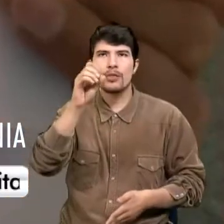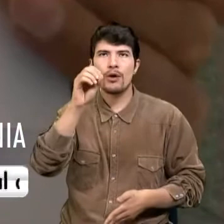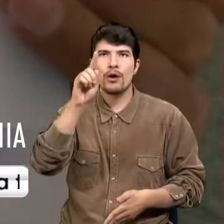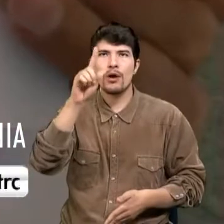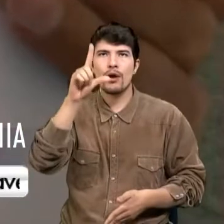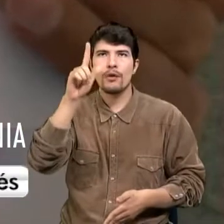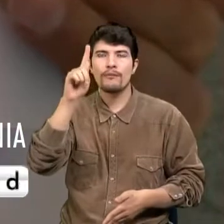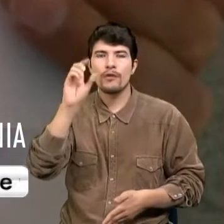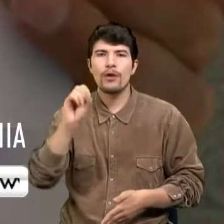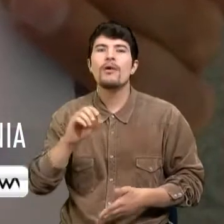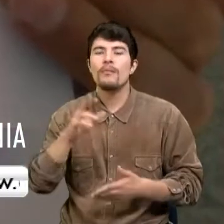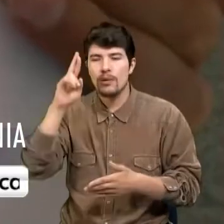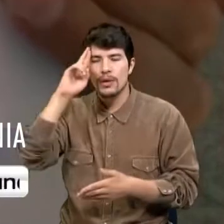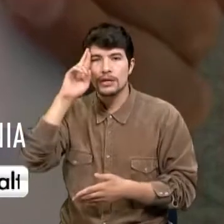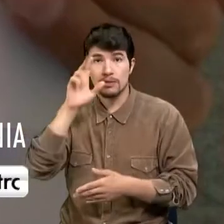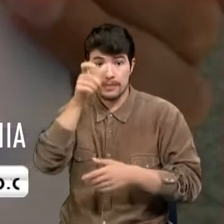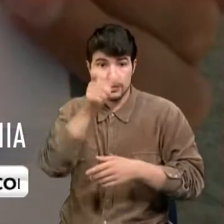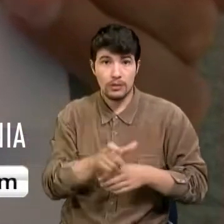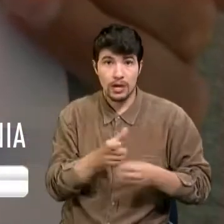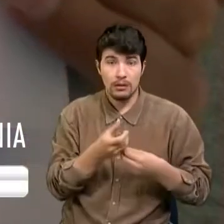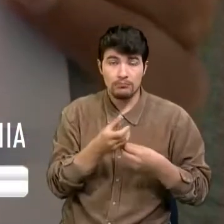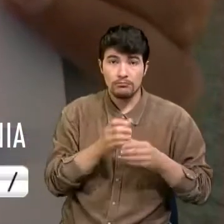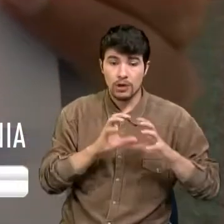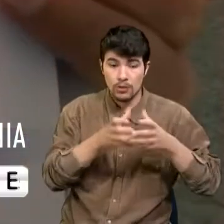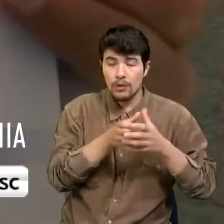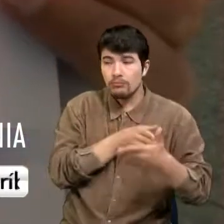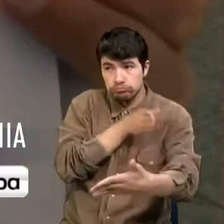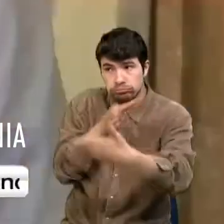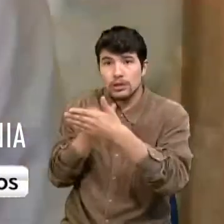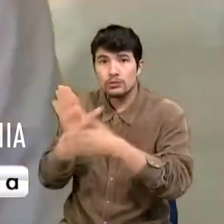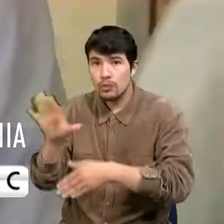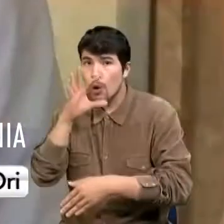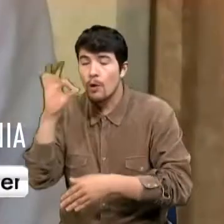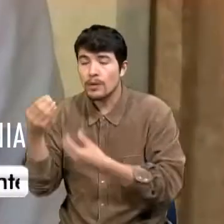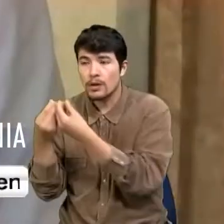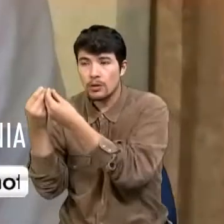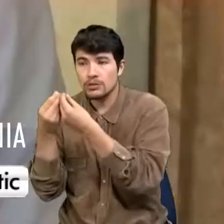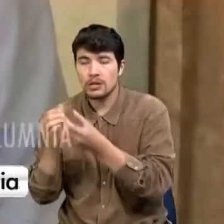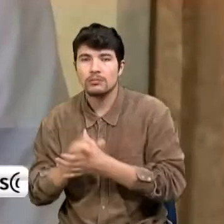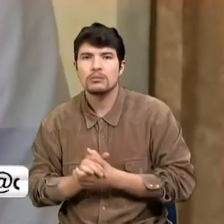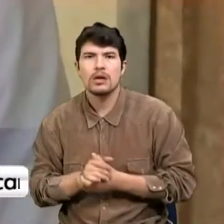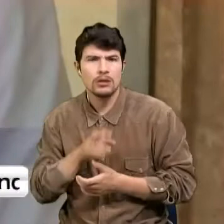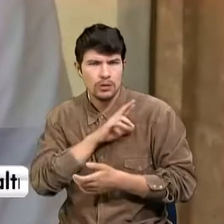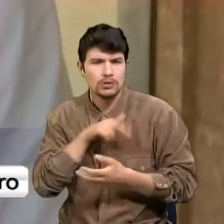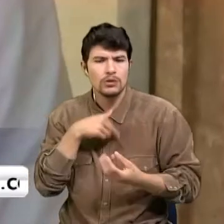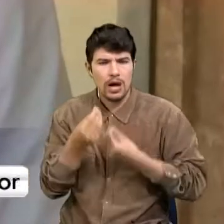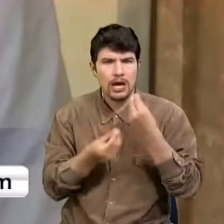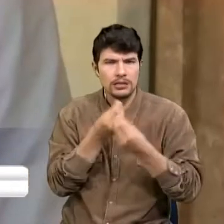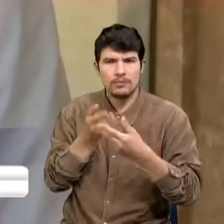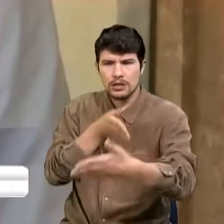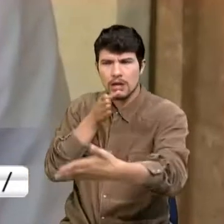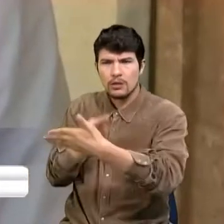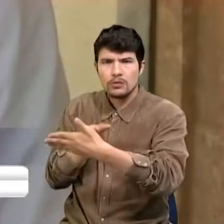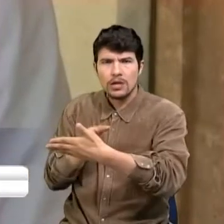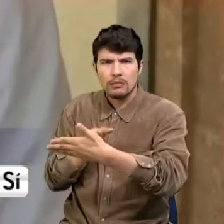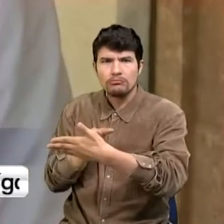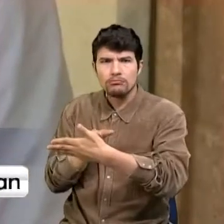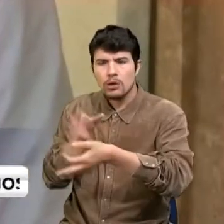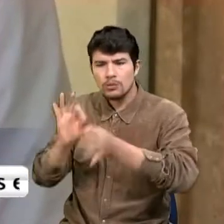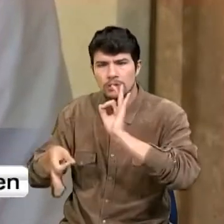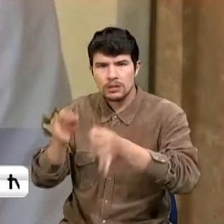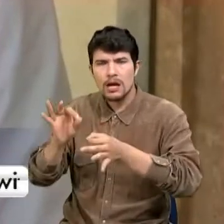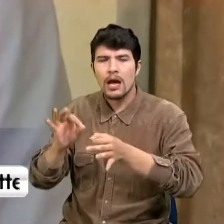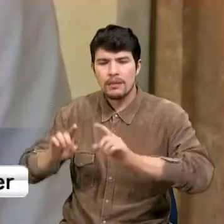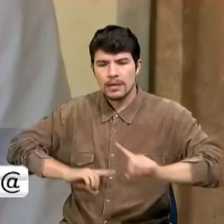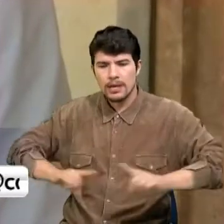eso instauró una demanda por injuria y calumnia y realizamos una denuncia penal y administrativa y